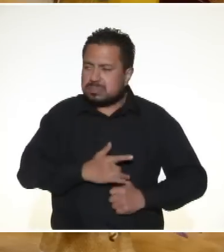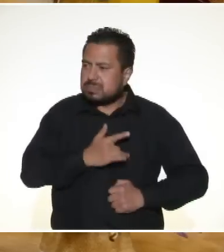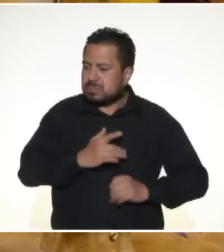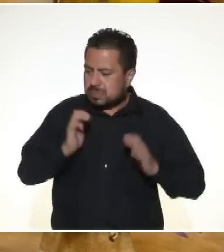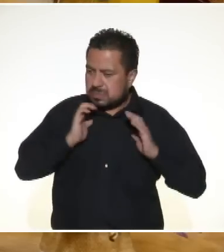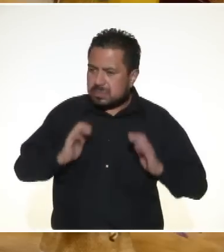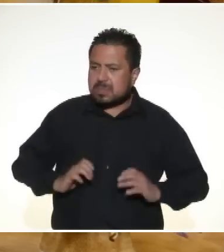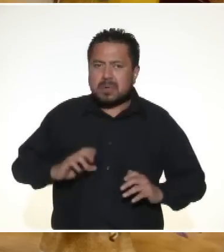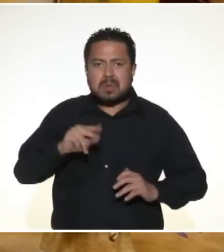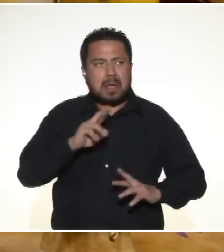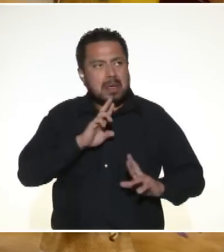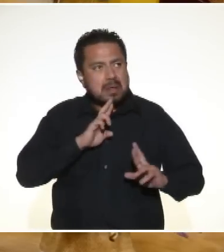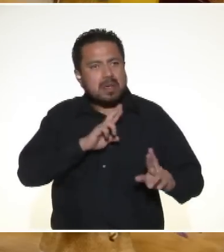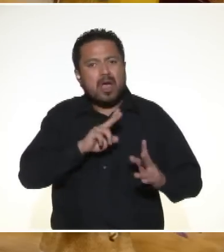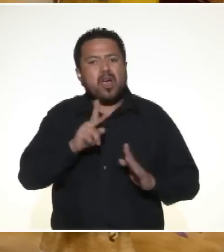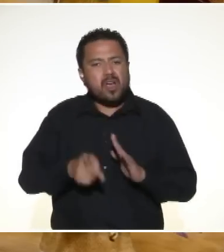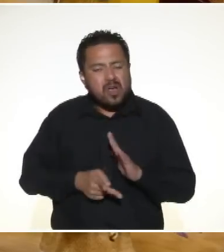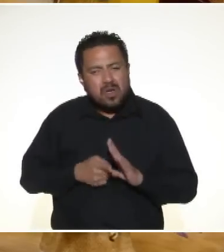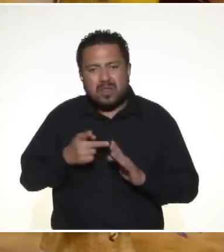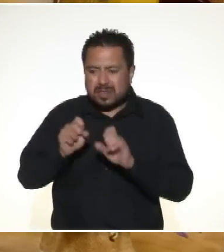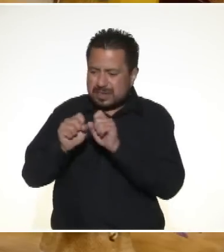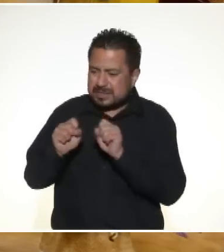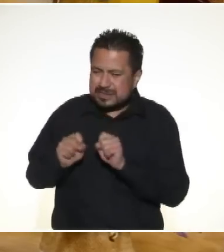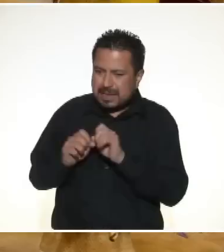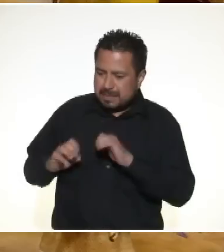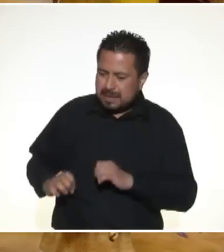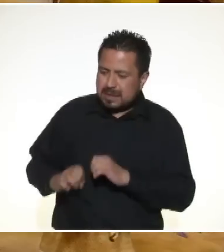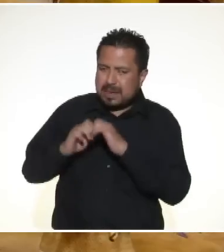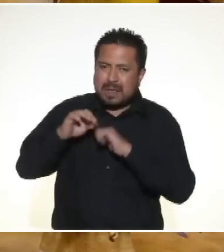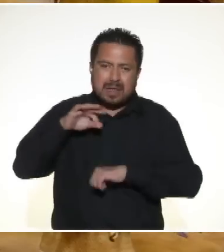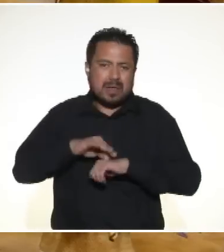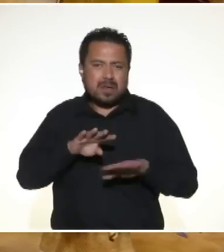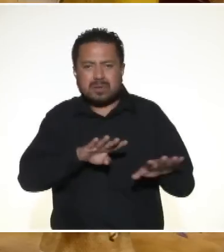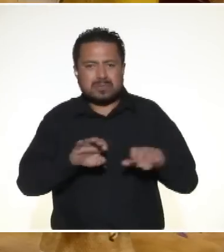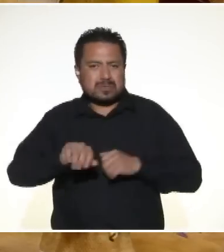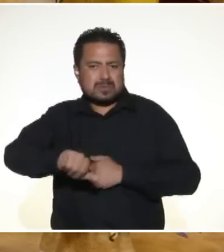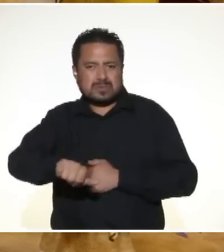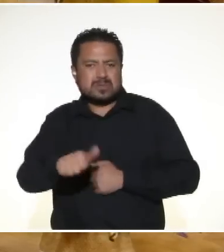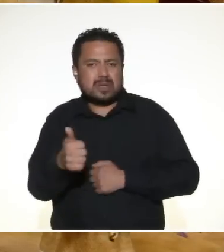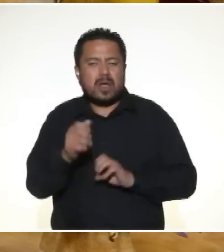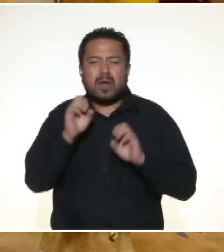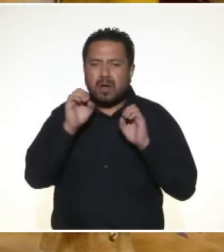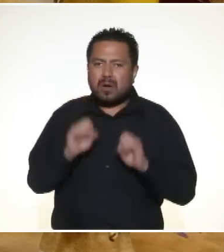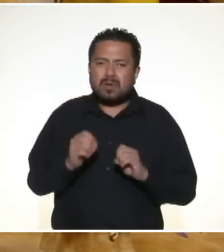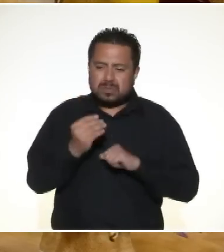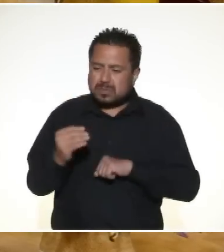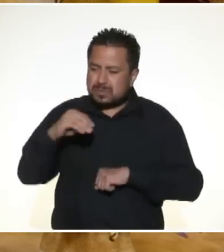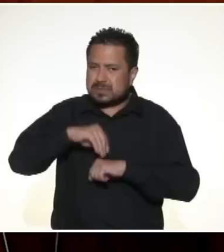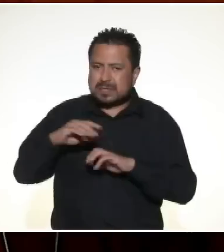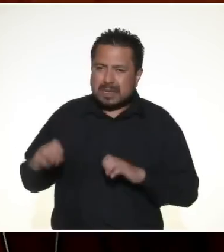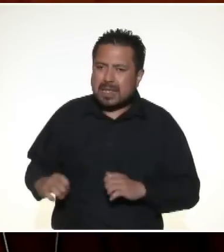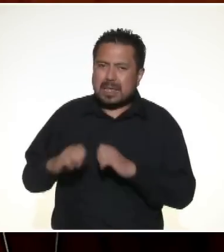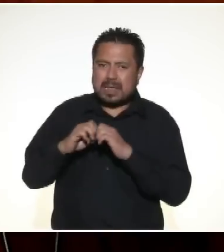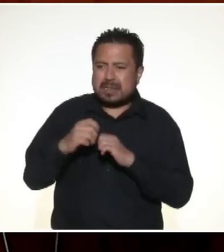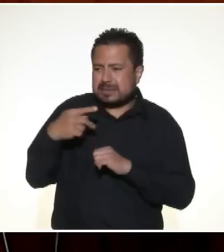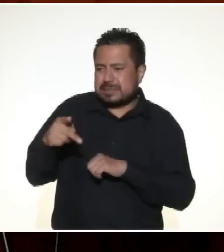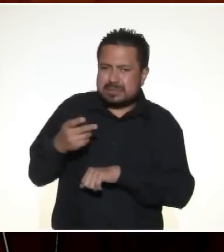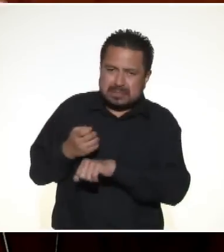Si no responde, nuevamente activar el sistema médico de emergencia, el 911, o activar el sistema de emergencia